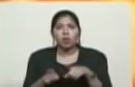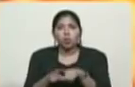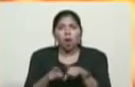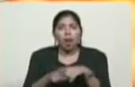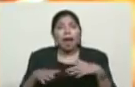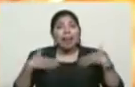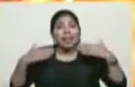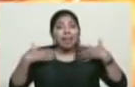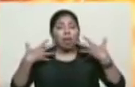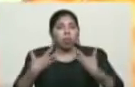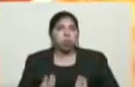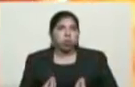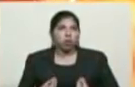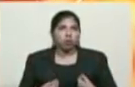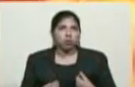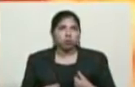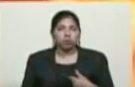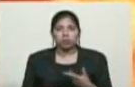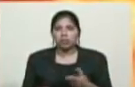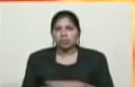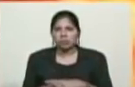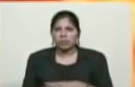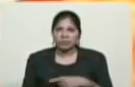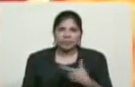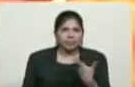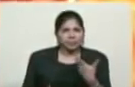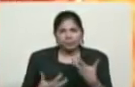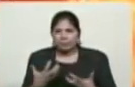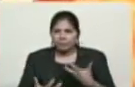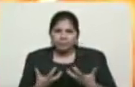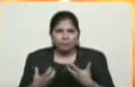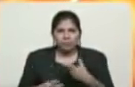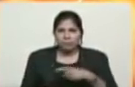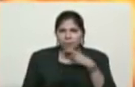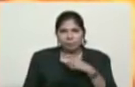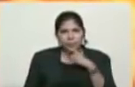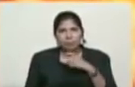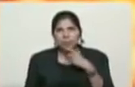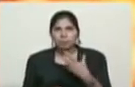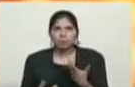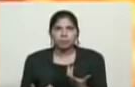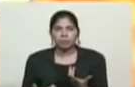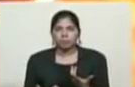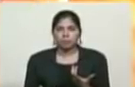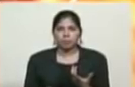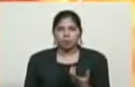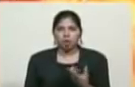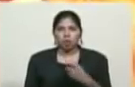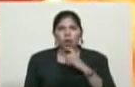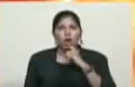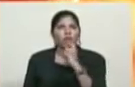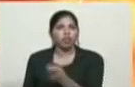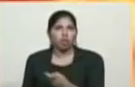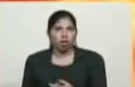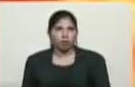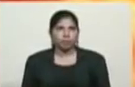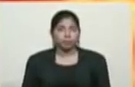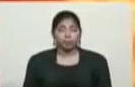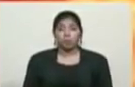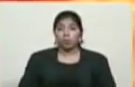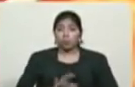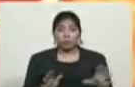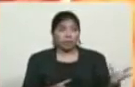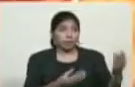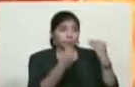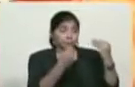como nuestro presidente nos indicó como una sola acción se ha estado establecer en primer lugar un